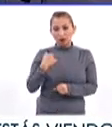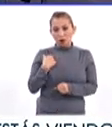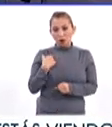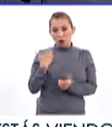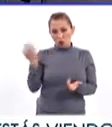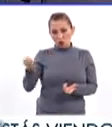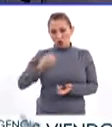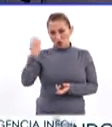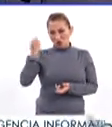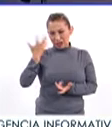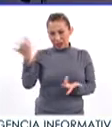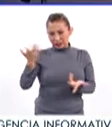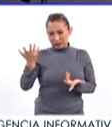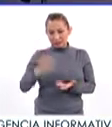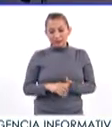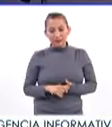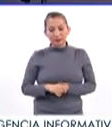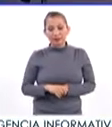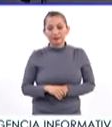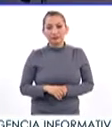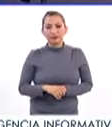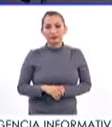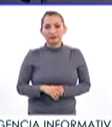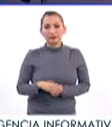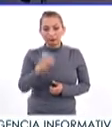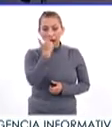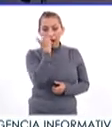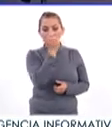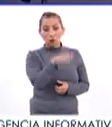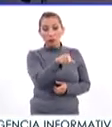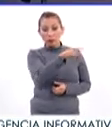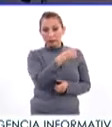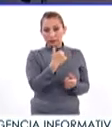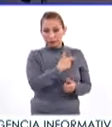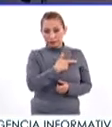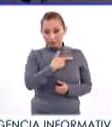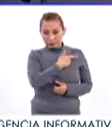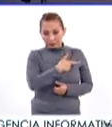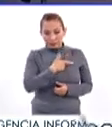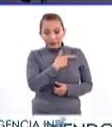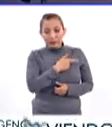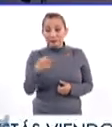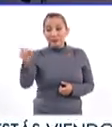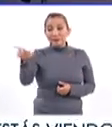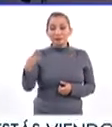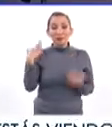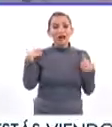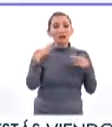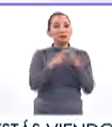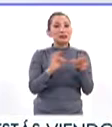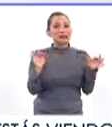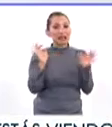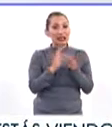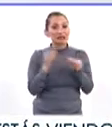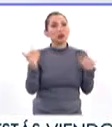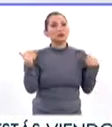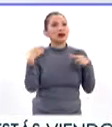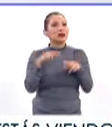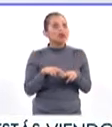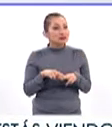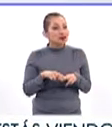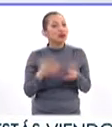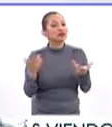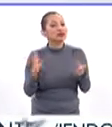yo exponiendo, porque a los alumnos les gusta que los maestros les expliquemos, que los